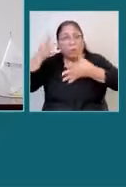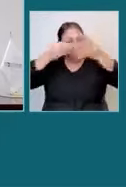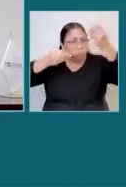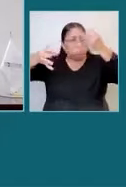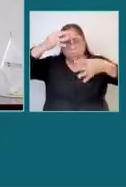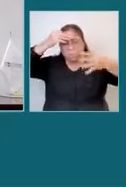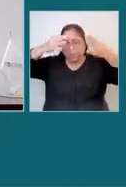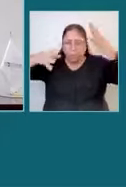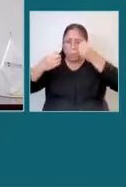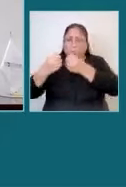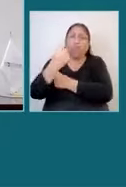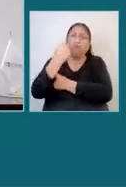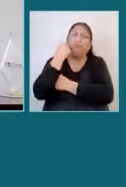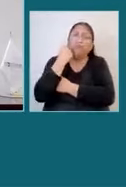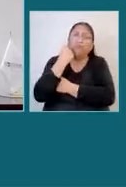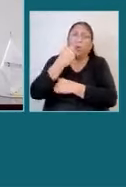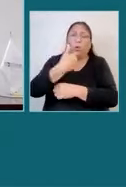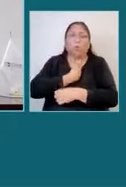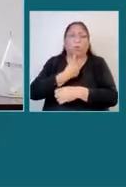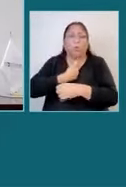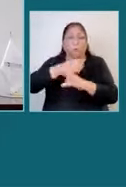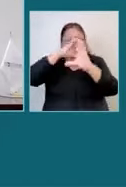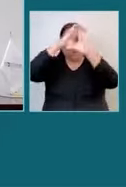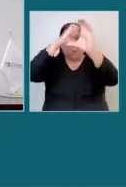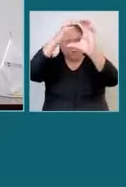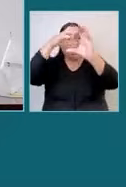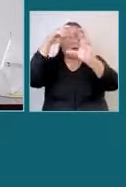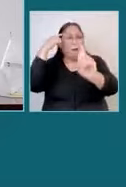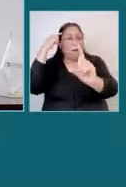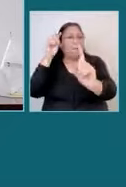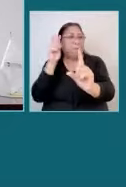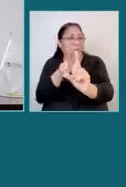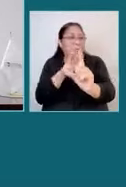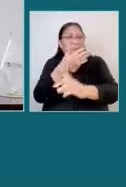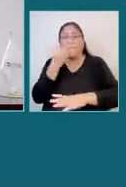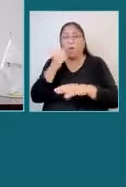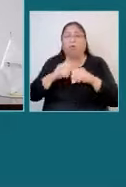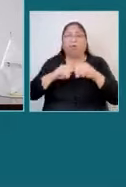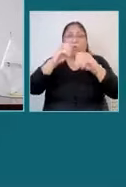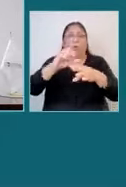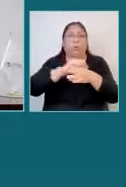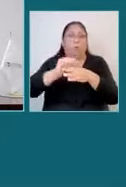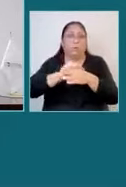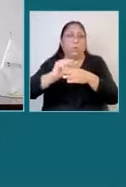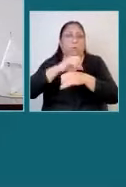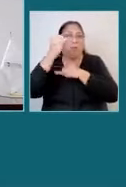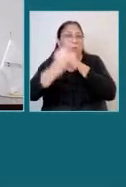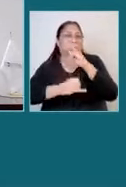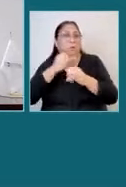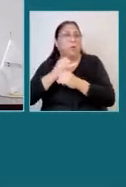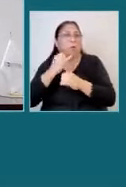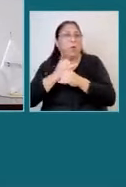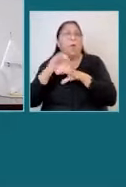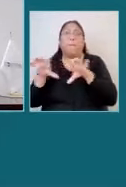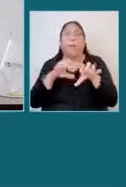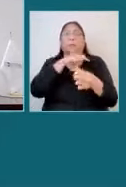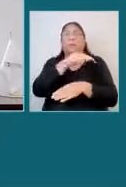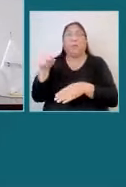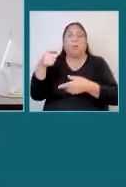y fortaleciendo sus capacidades, tomando siempre en cuenta las mejores prácticas internacionales para la realización de ese tipo